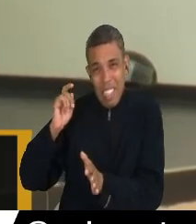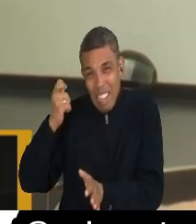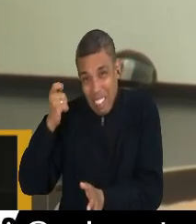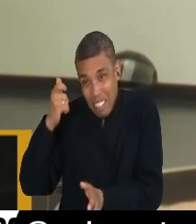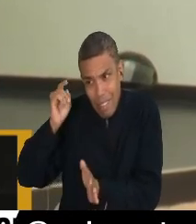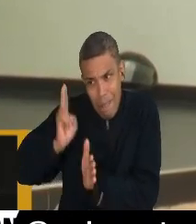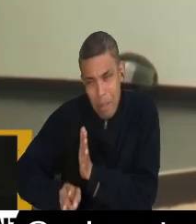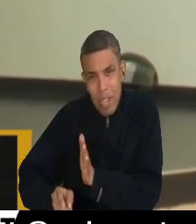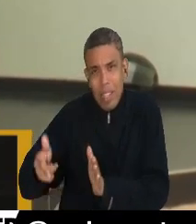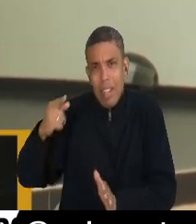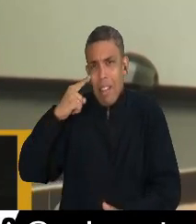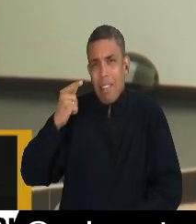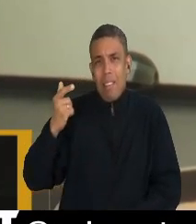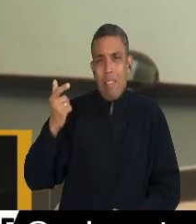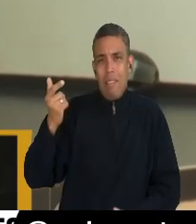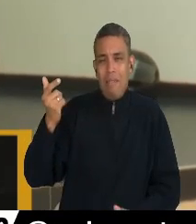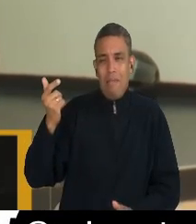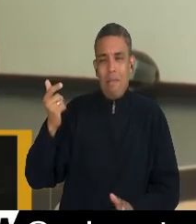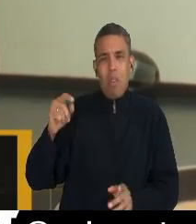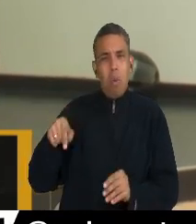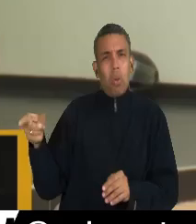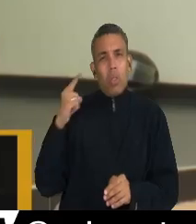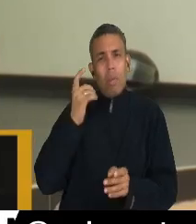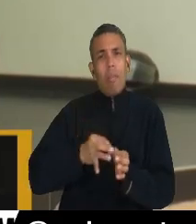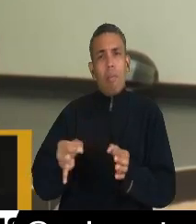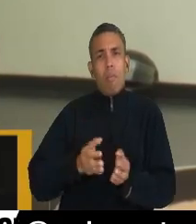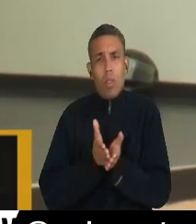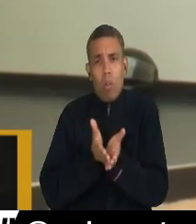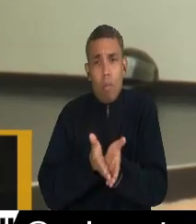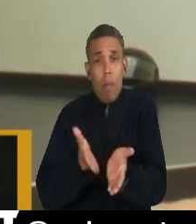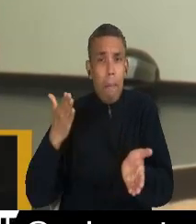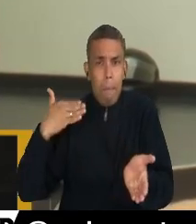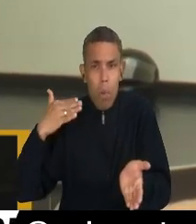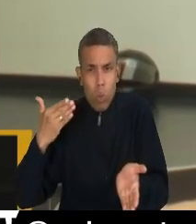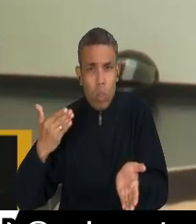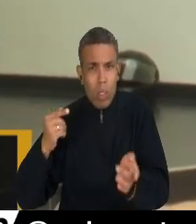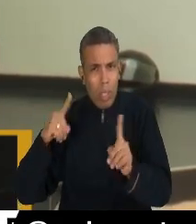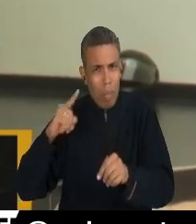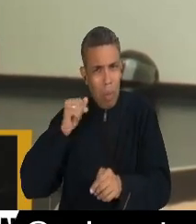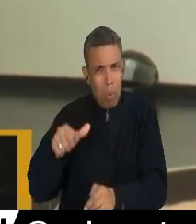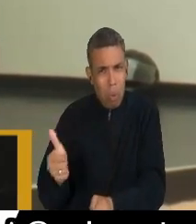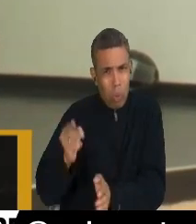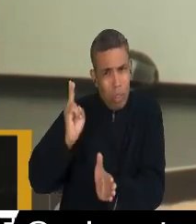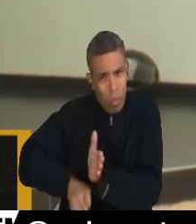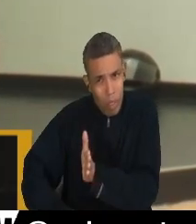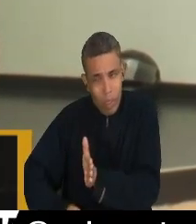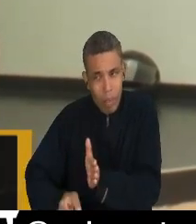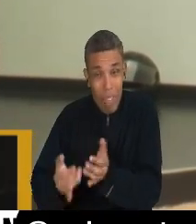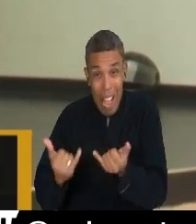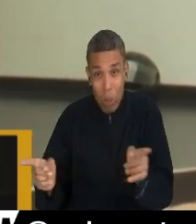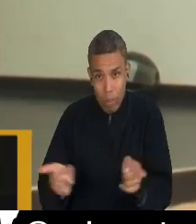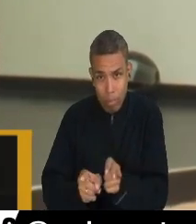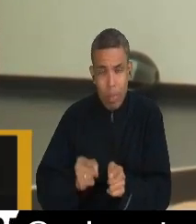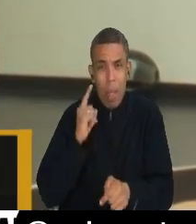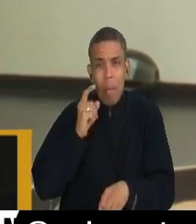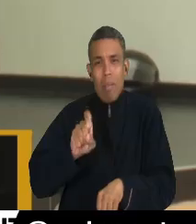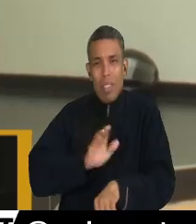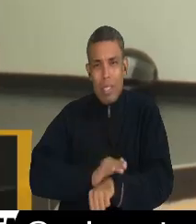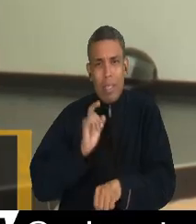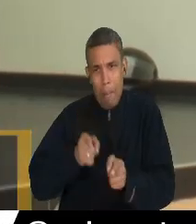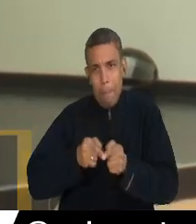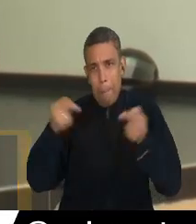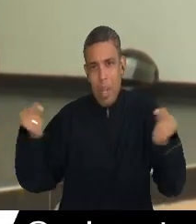pocos minutos en el municipio de Puerto Wilches. Por supuesto, les estaremos ampliando esta información en nuestra emisión de las 6:00 de la tarde. Es todo por el momento. Zulay Cruz,